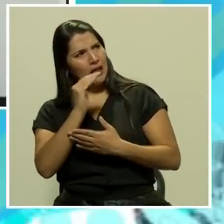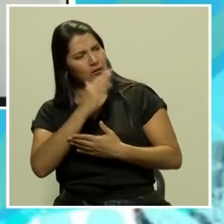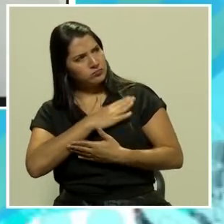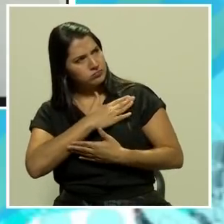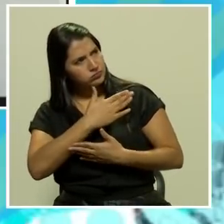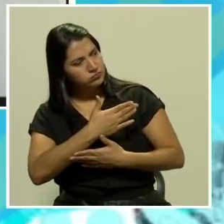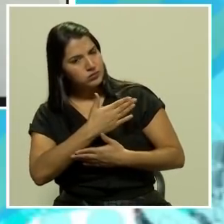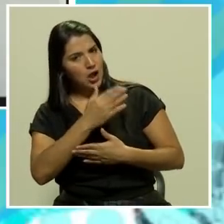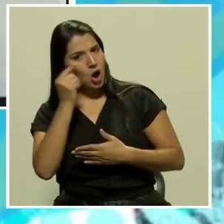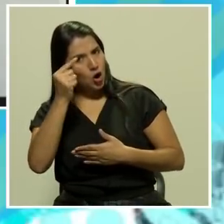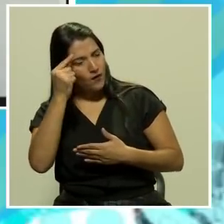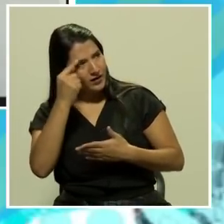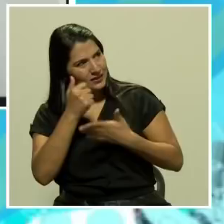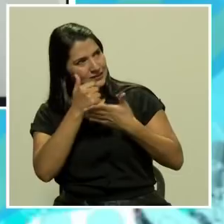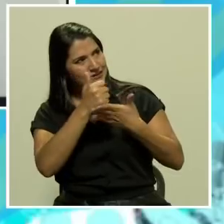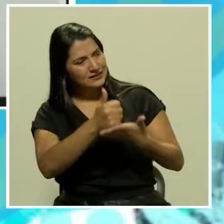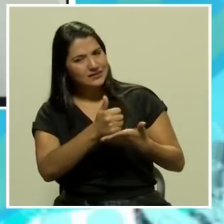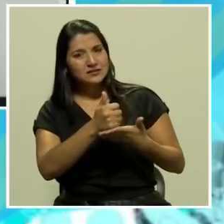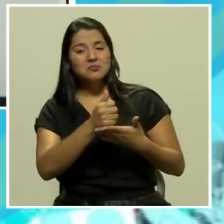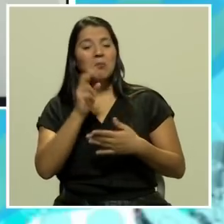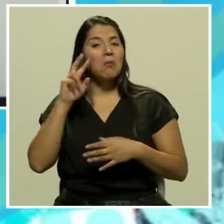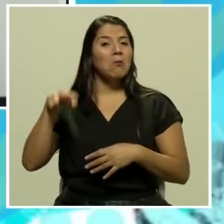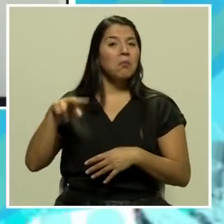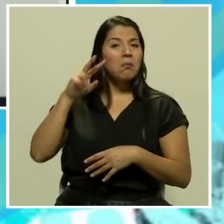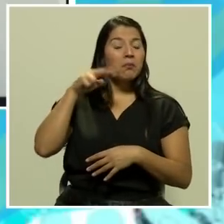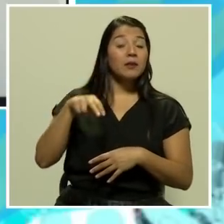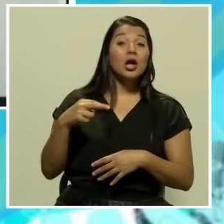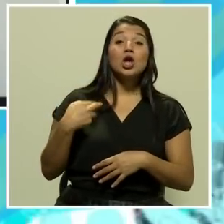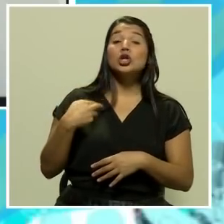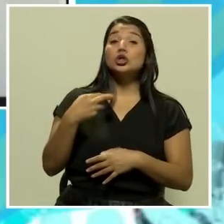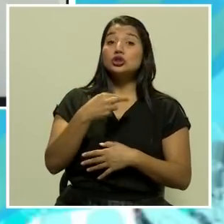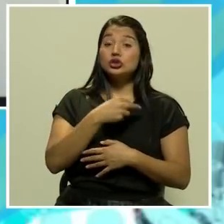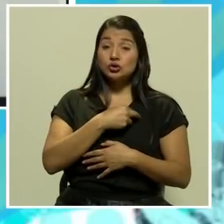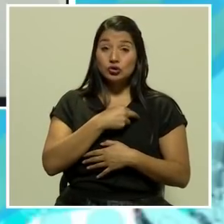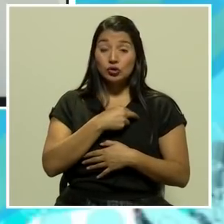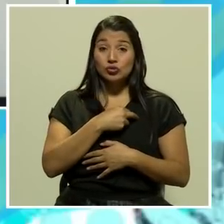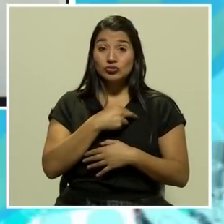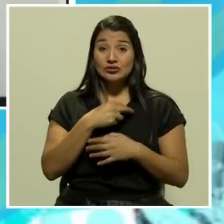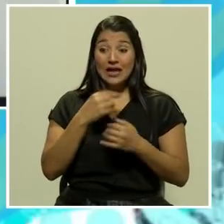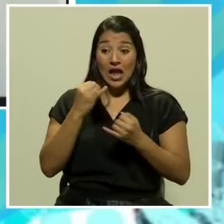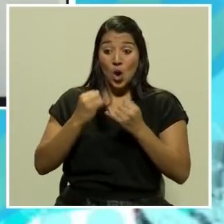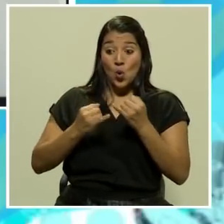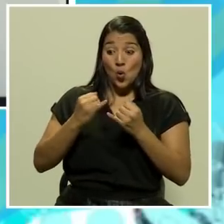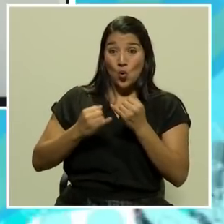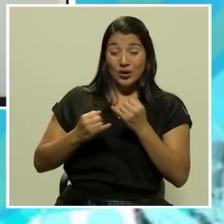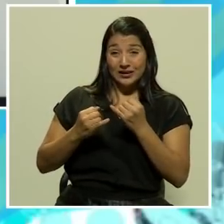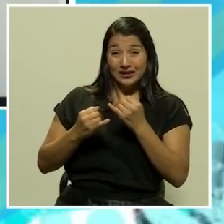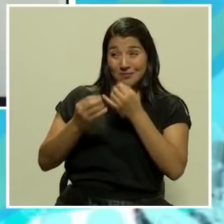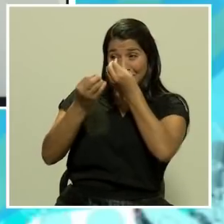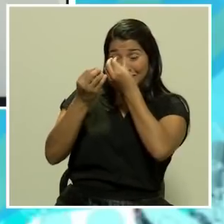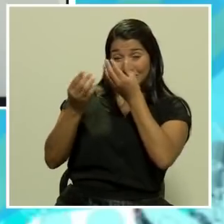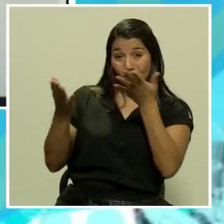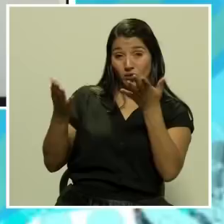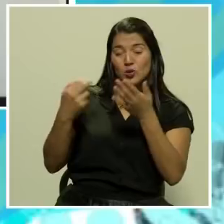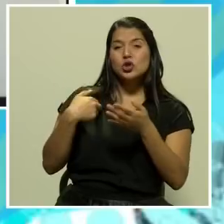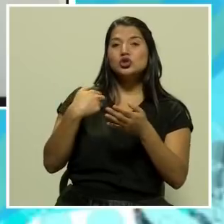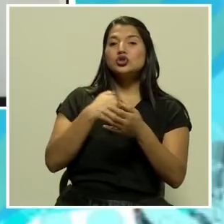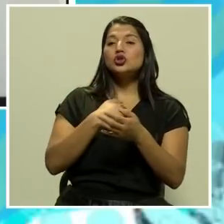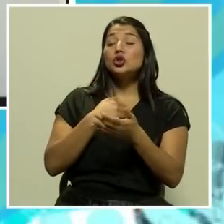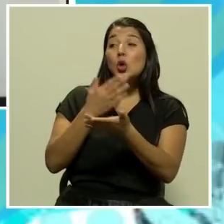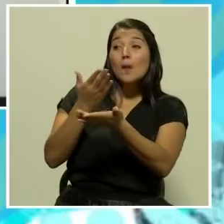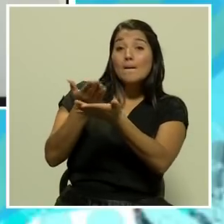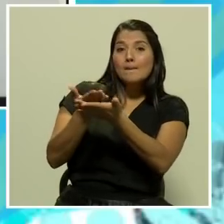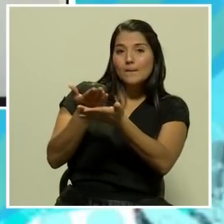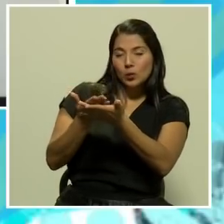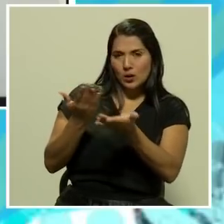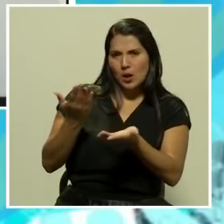gobierno como de la sociedad civil. Nosotros, en este último comunicado, hicimos un planteamiento